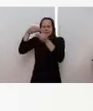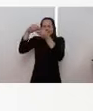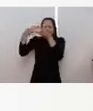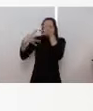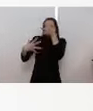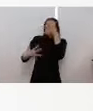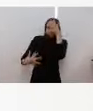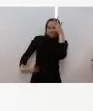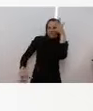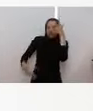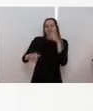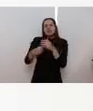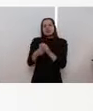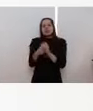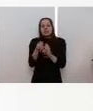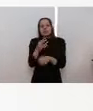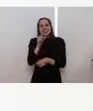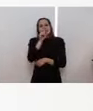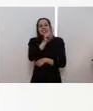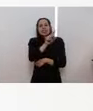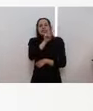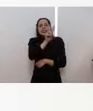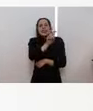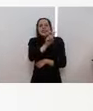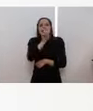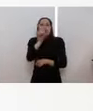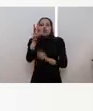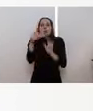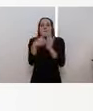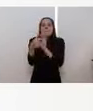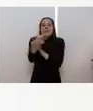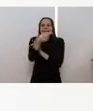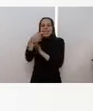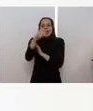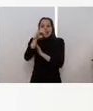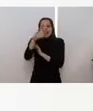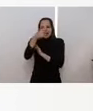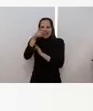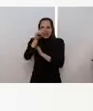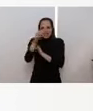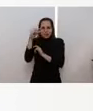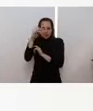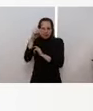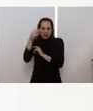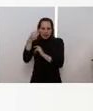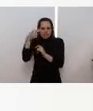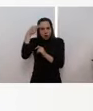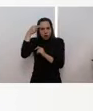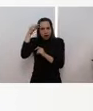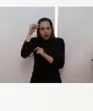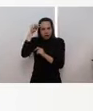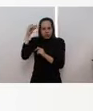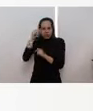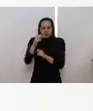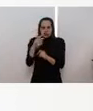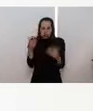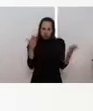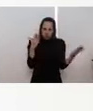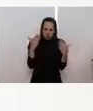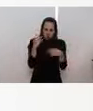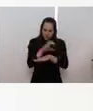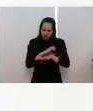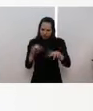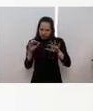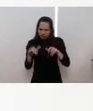que corresponderá a 172 mil gigabytes y si lo analizamos lo comparamos con un computador normal pues